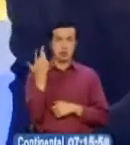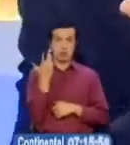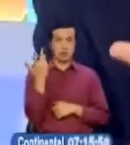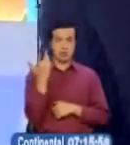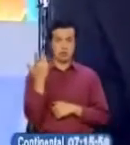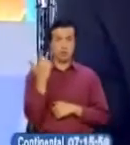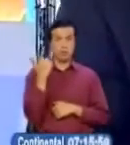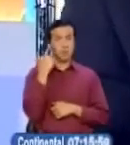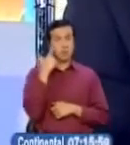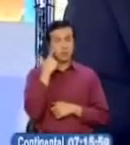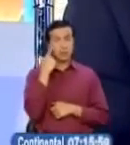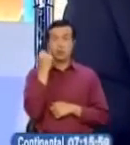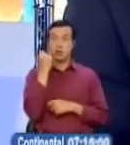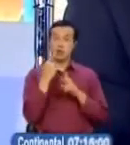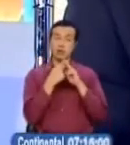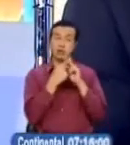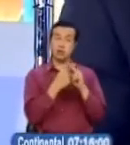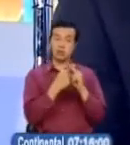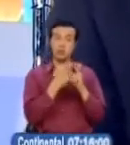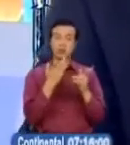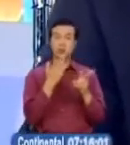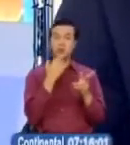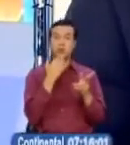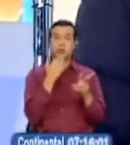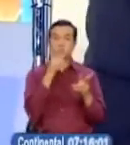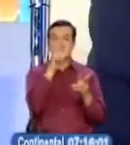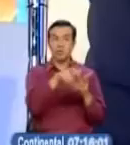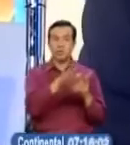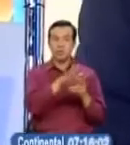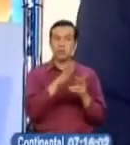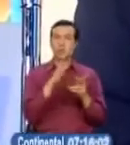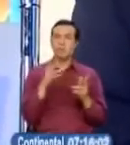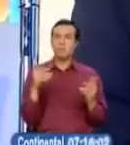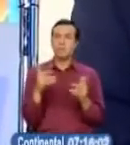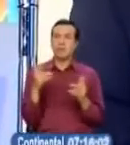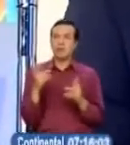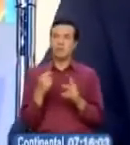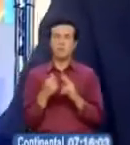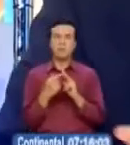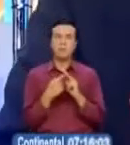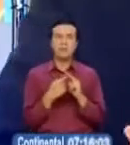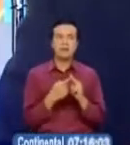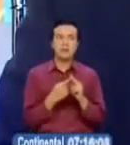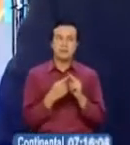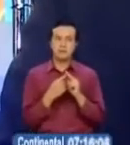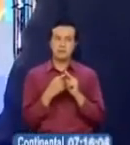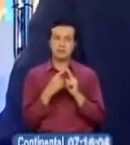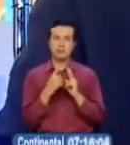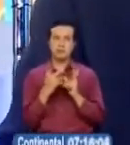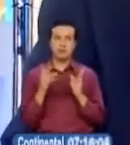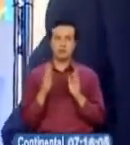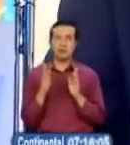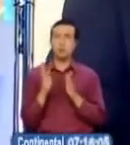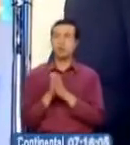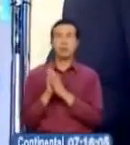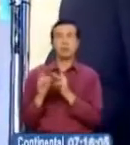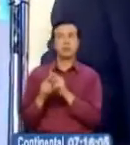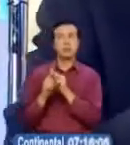el sujeto de crédito, es decir, tenía temor de prestar ese dinero, de acceder al crédito.